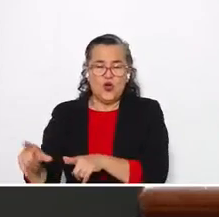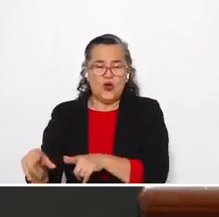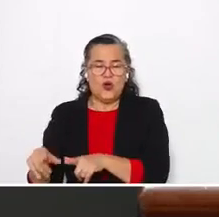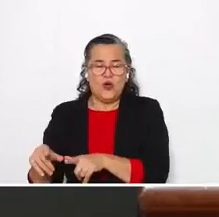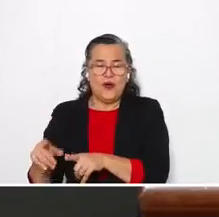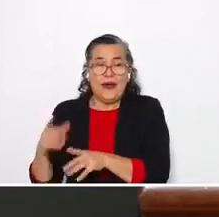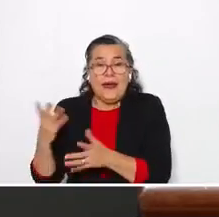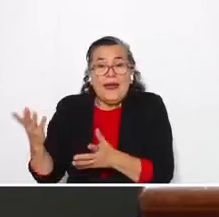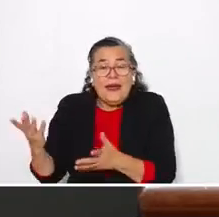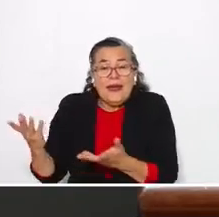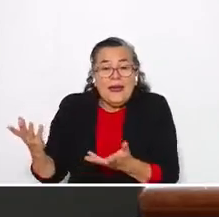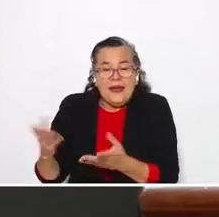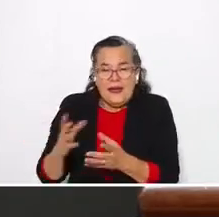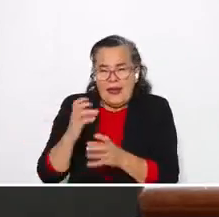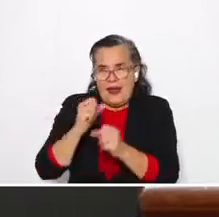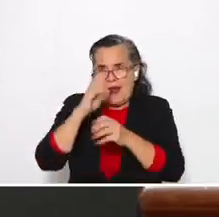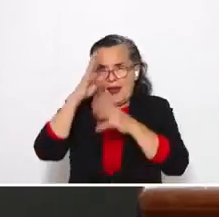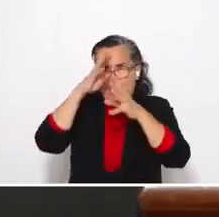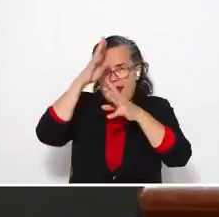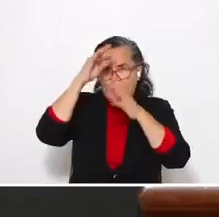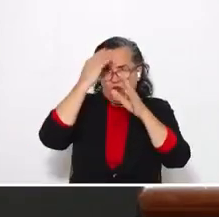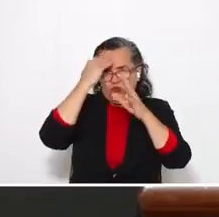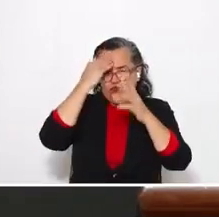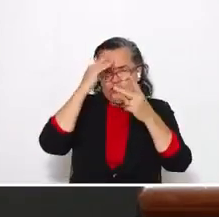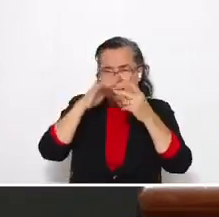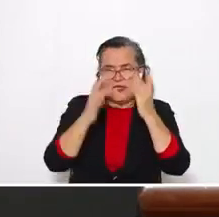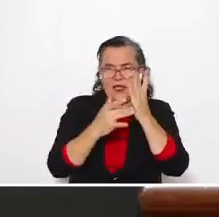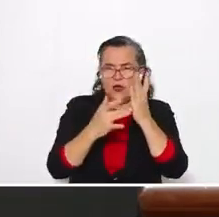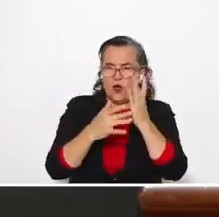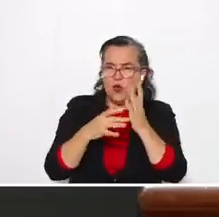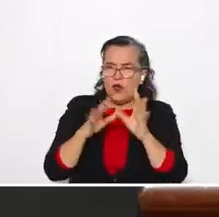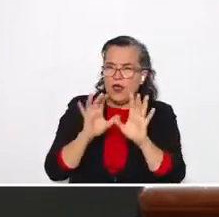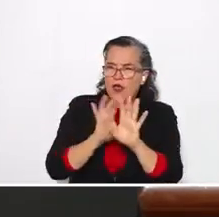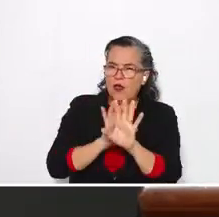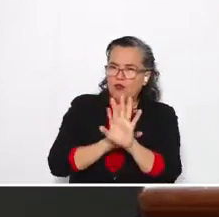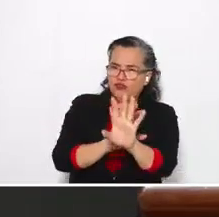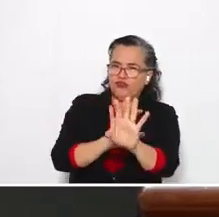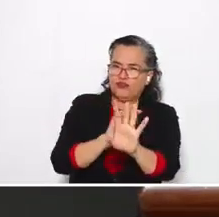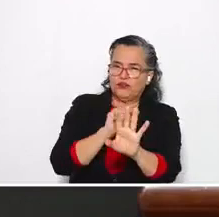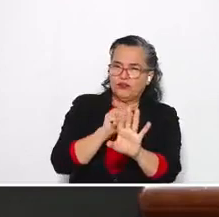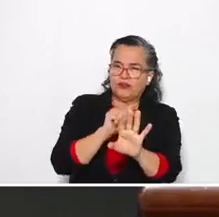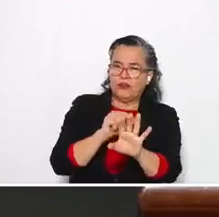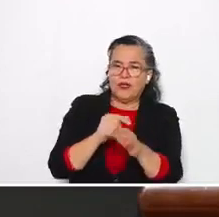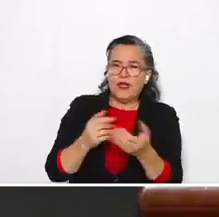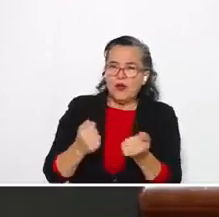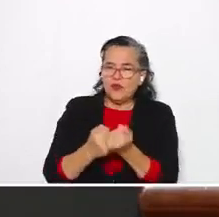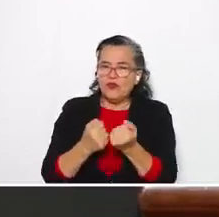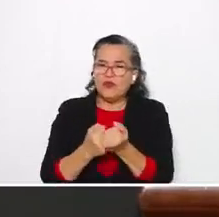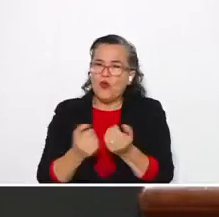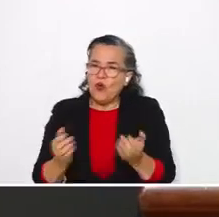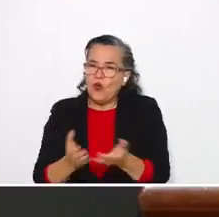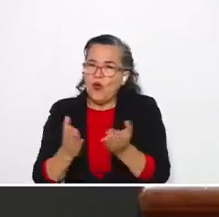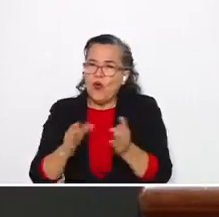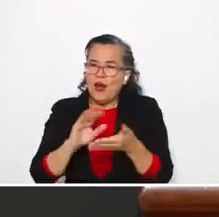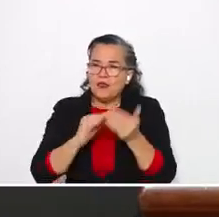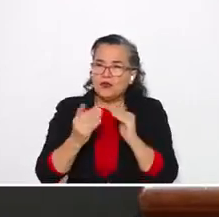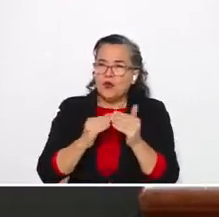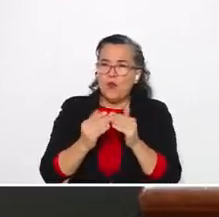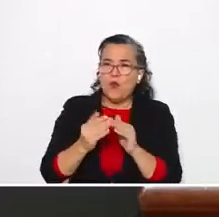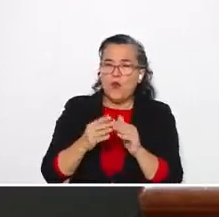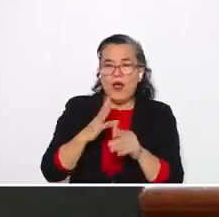sociedades, creando conocimientos y tecnología de vanguardia, y contribuyen directamente a las